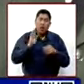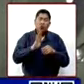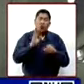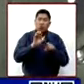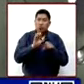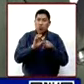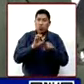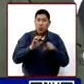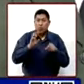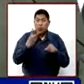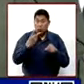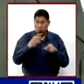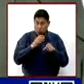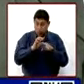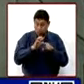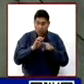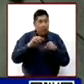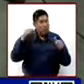de Elvira.